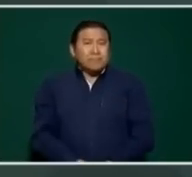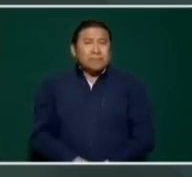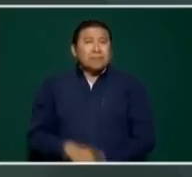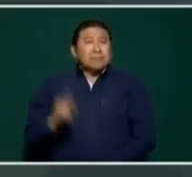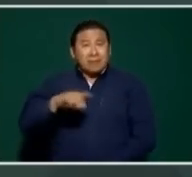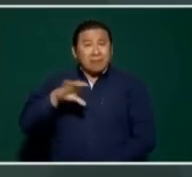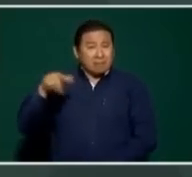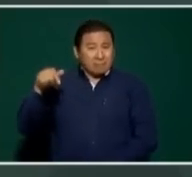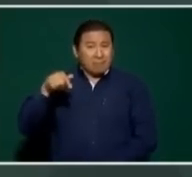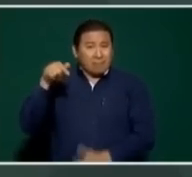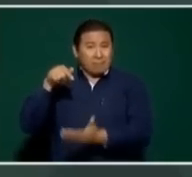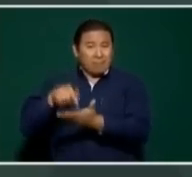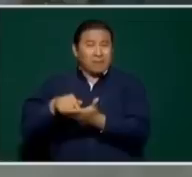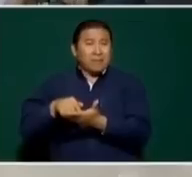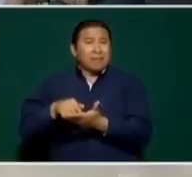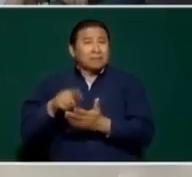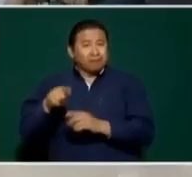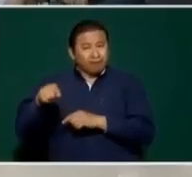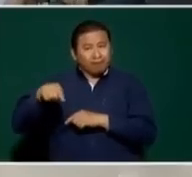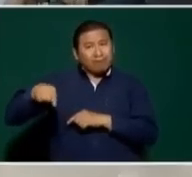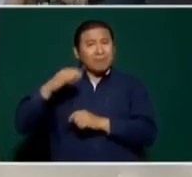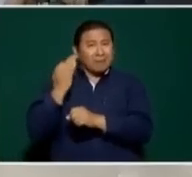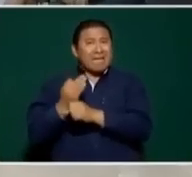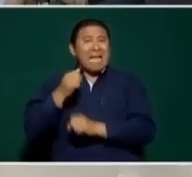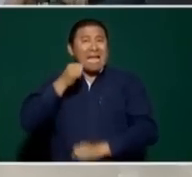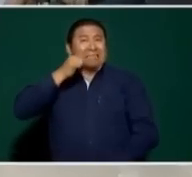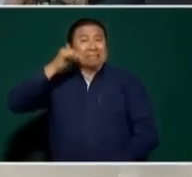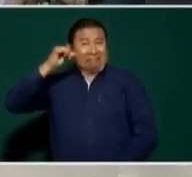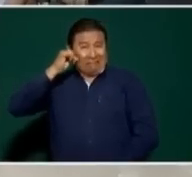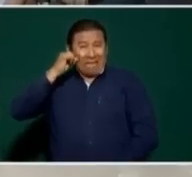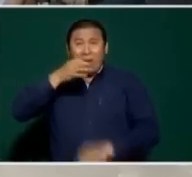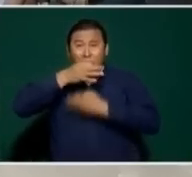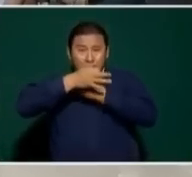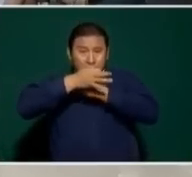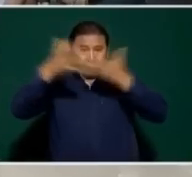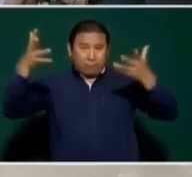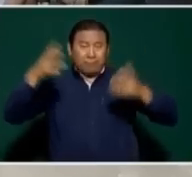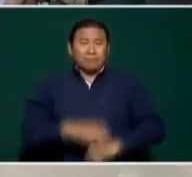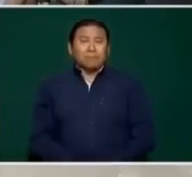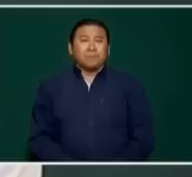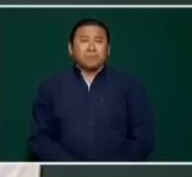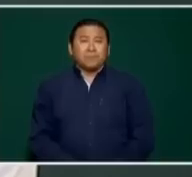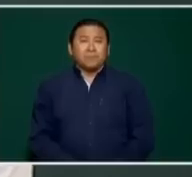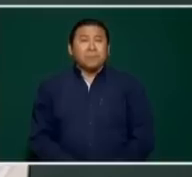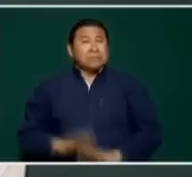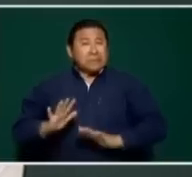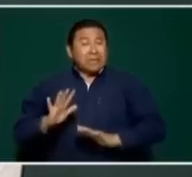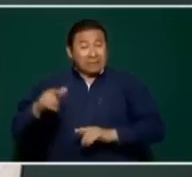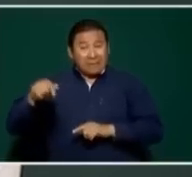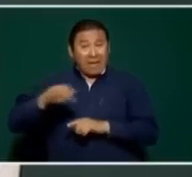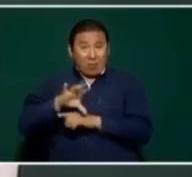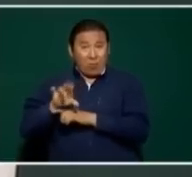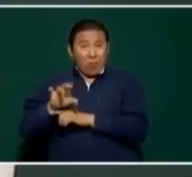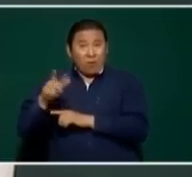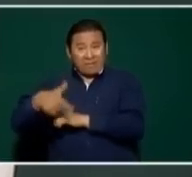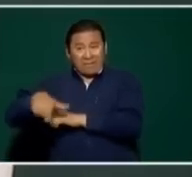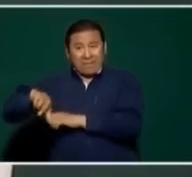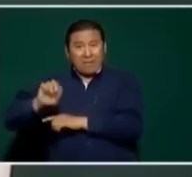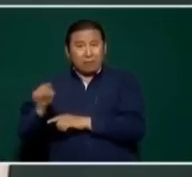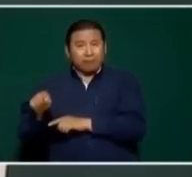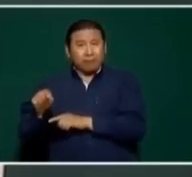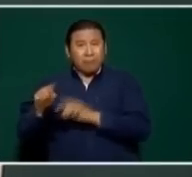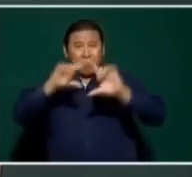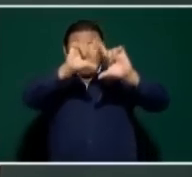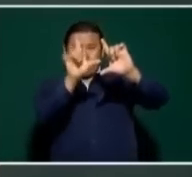acá. Entonces tenemos el compromiso. Ayer lo dije, le ha dado mucho Quintana